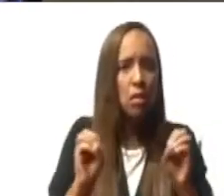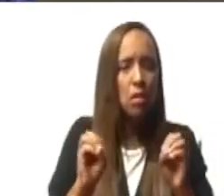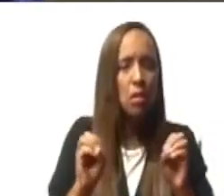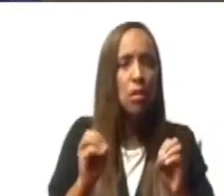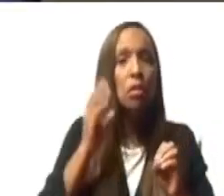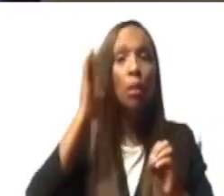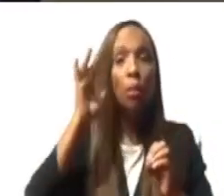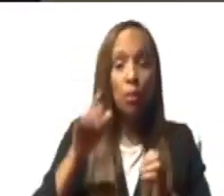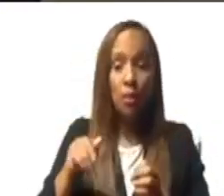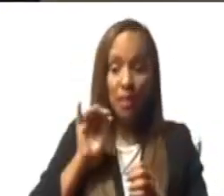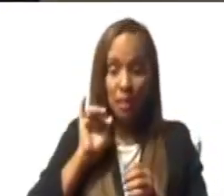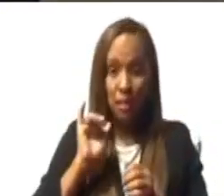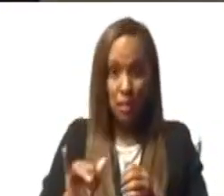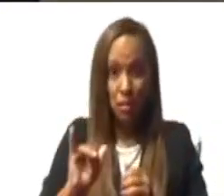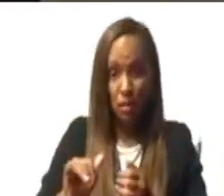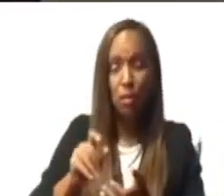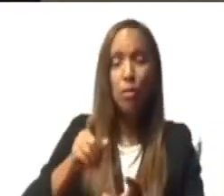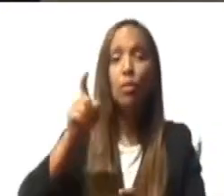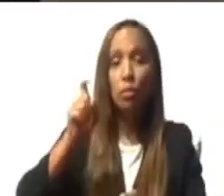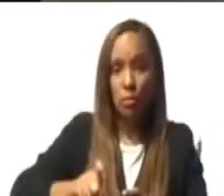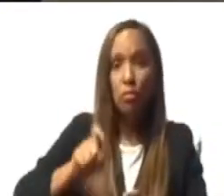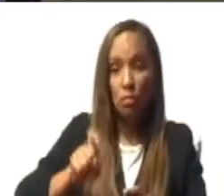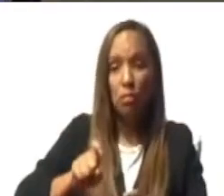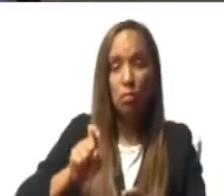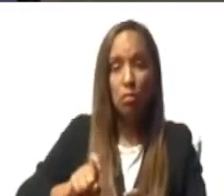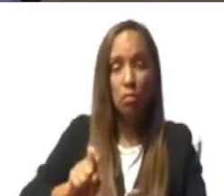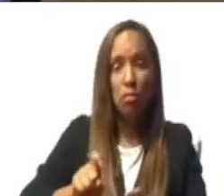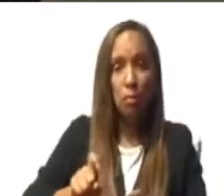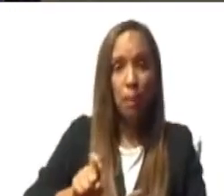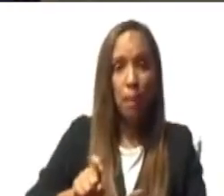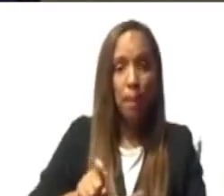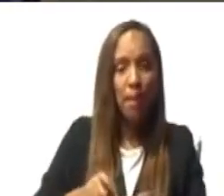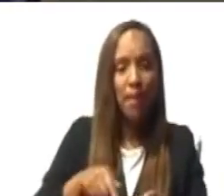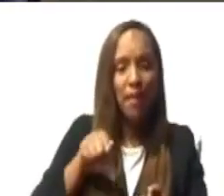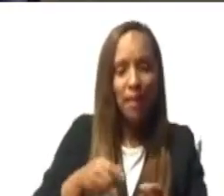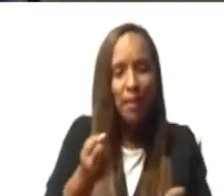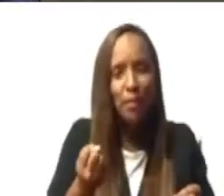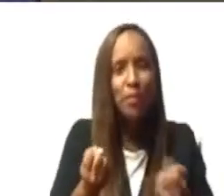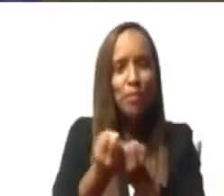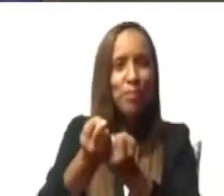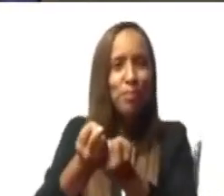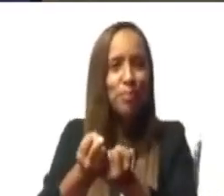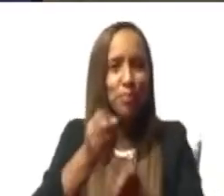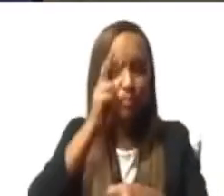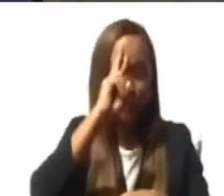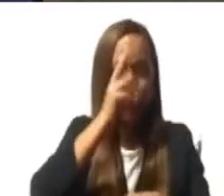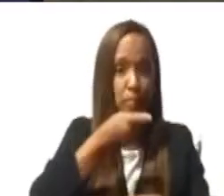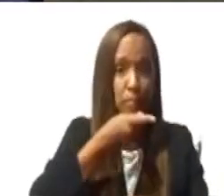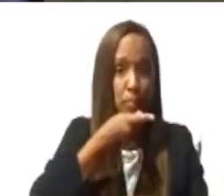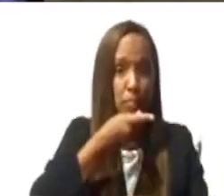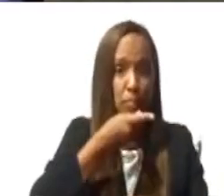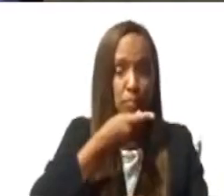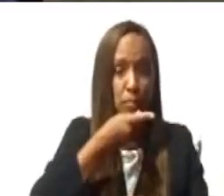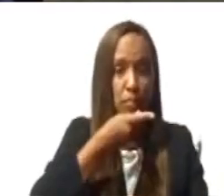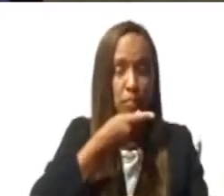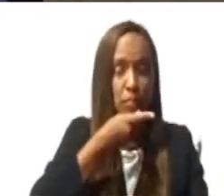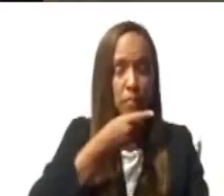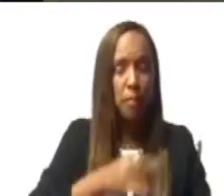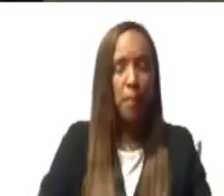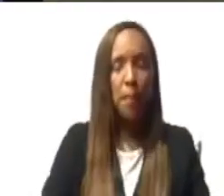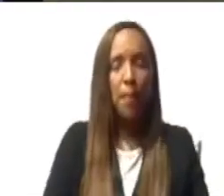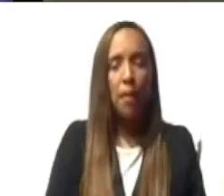En el párrafo 8 de la comunicación a la que he hecho referencia,